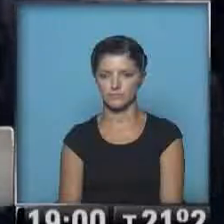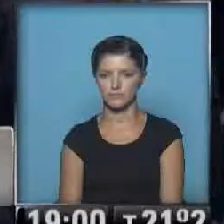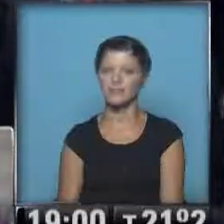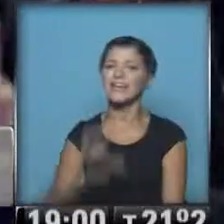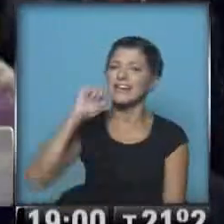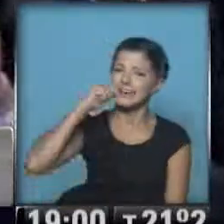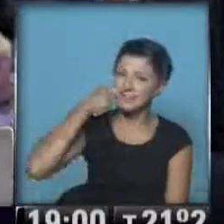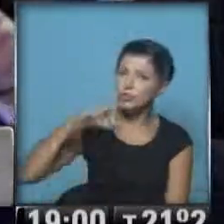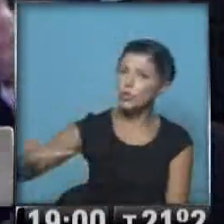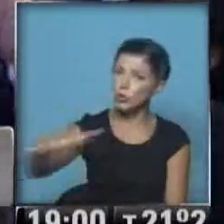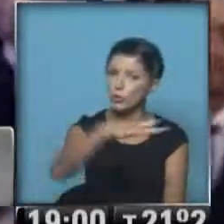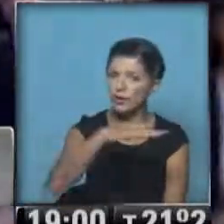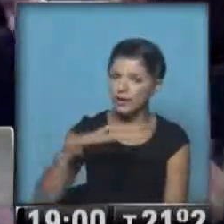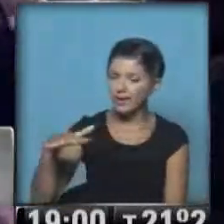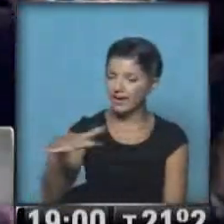está eso ahí.